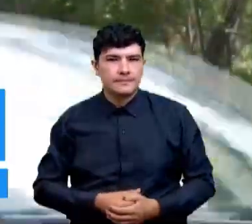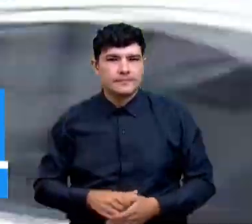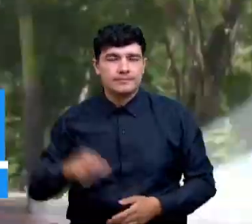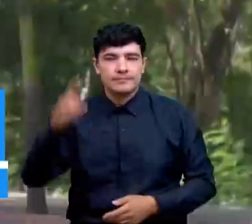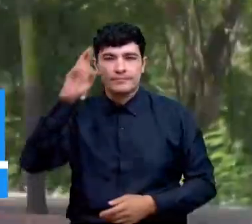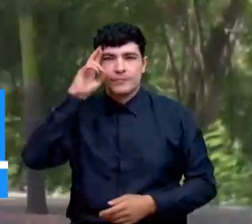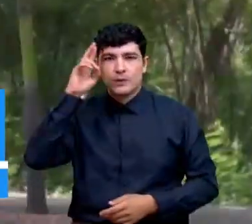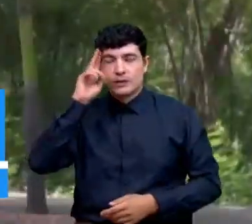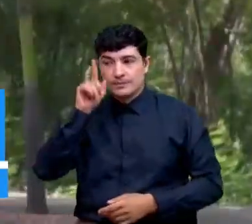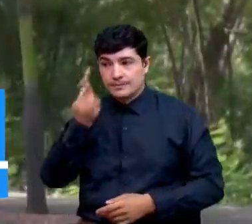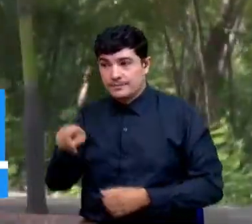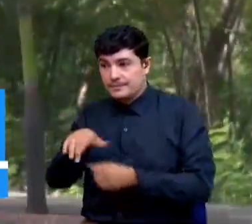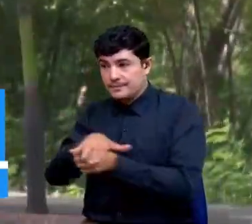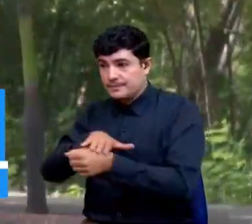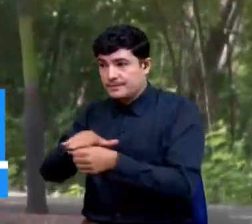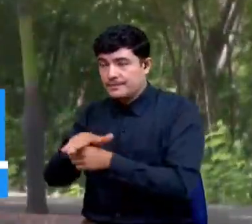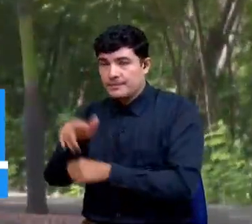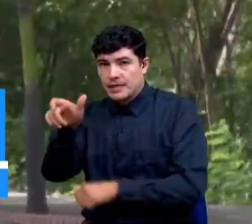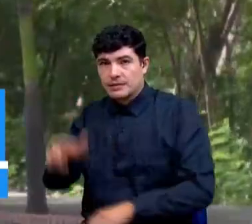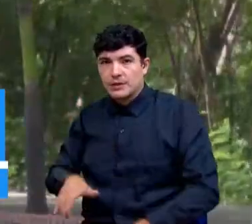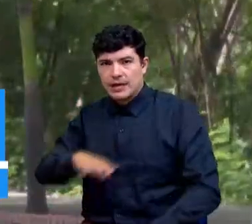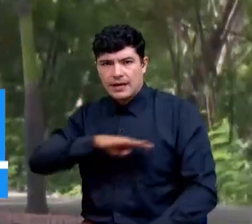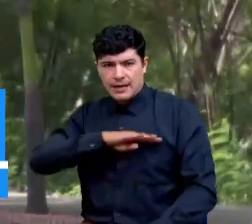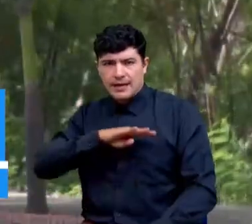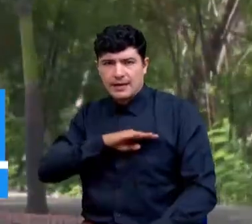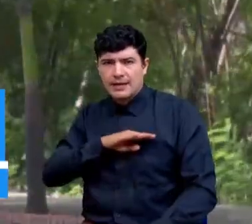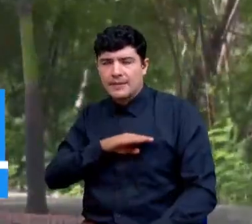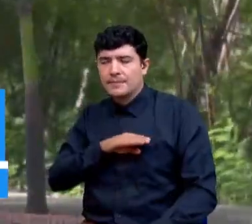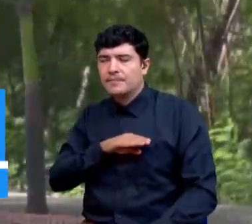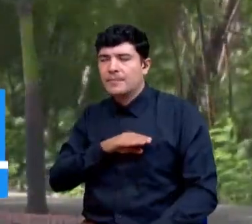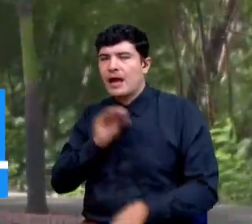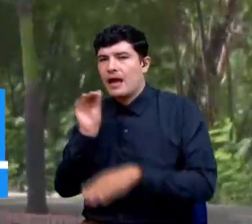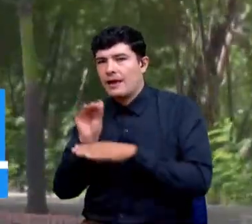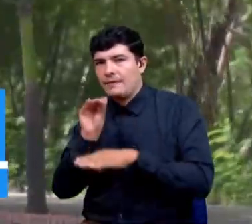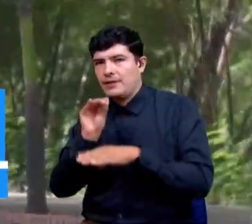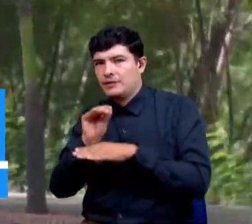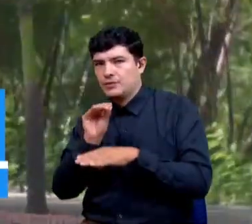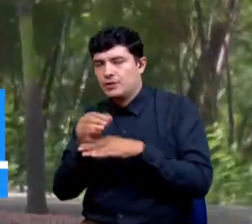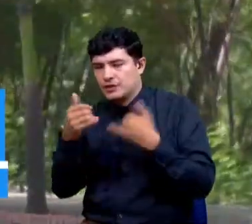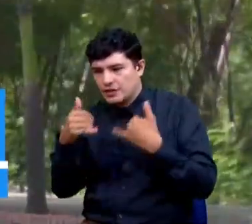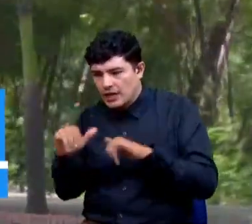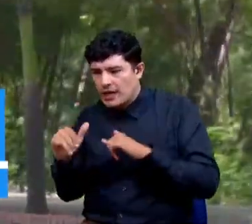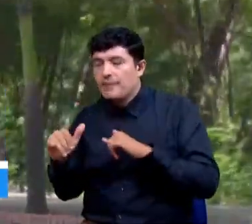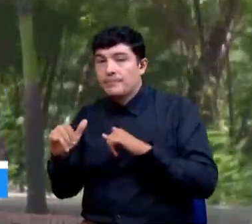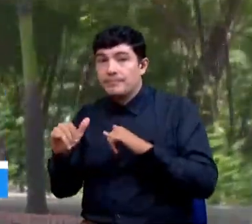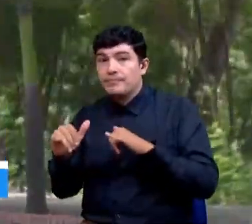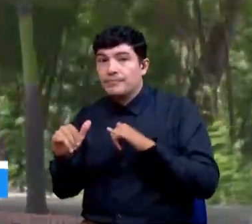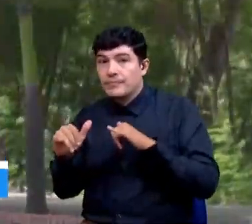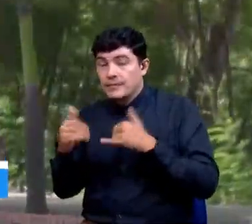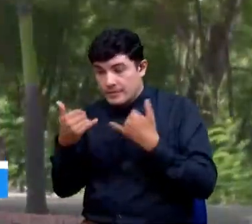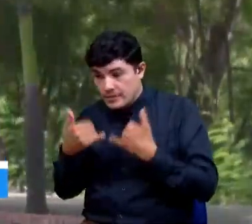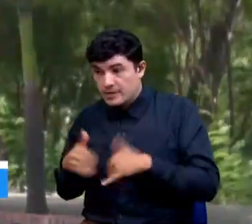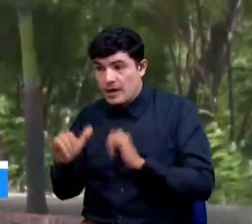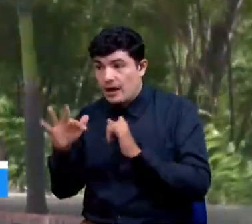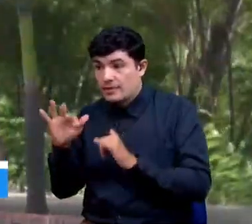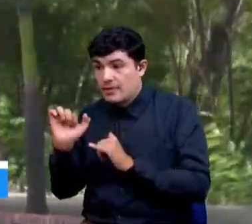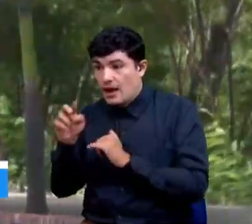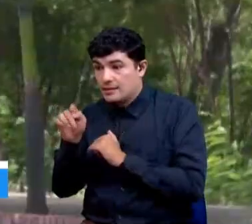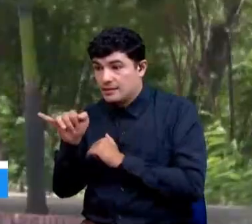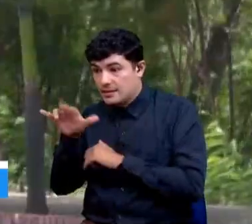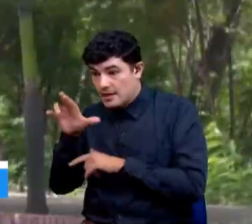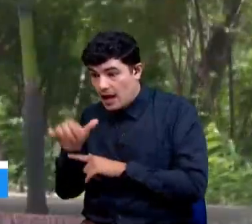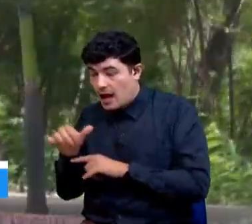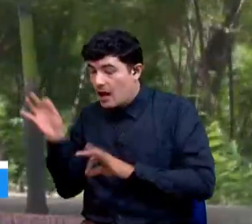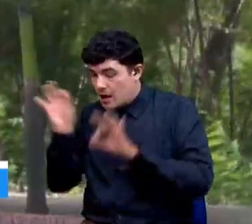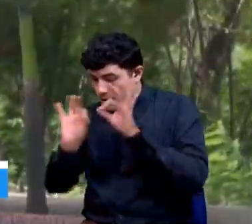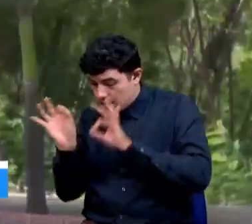Precisamente frente a esa situación, el alcalde del municipio indicó que ya dio a conocer de todo lo que sucede en el sector de Cáchira a la Gobernación de